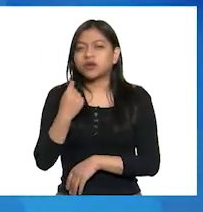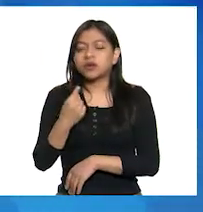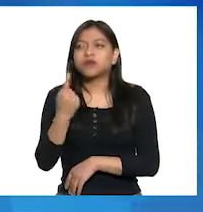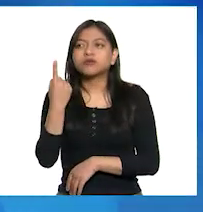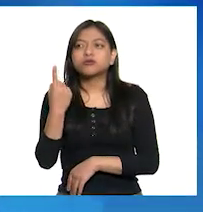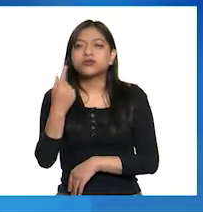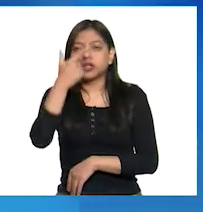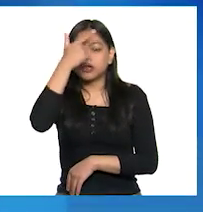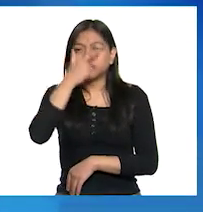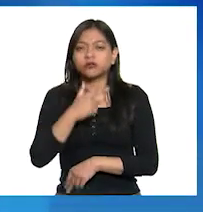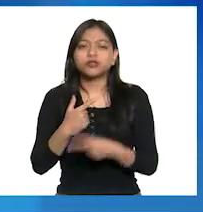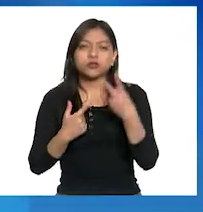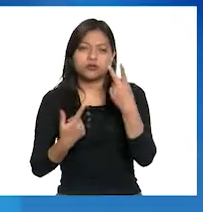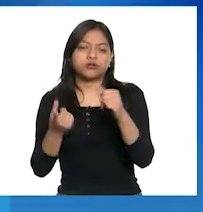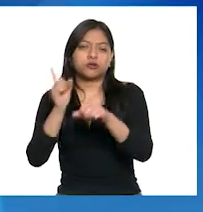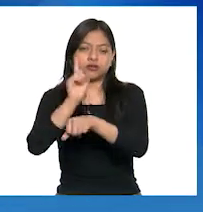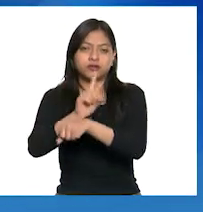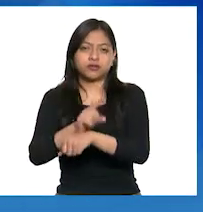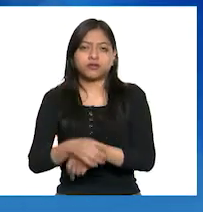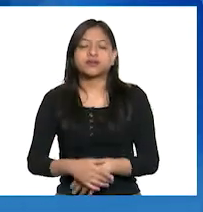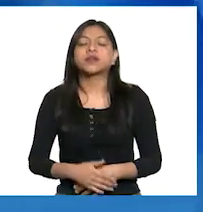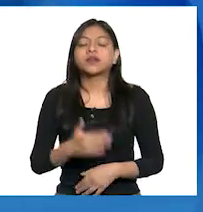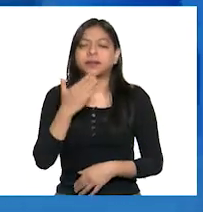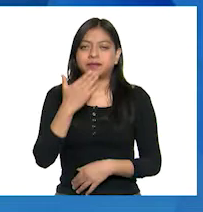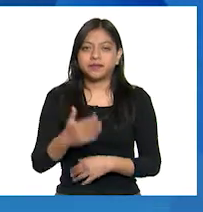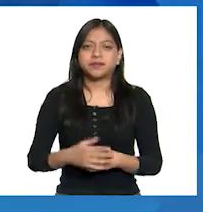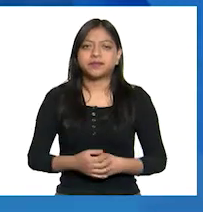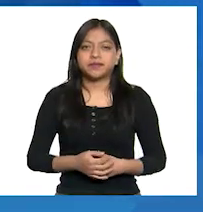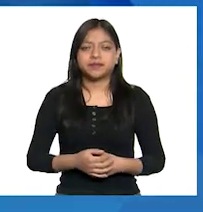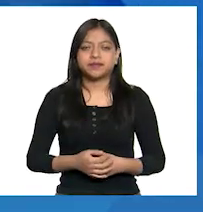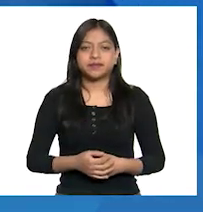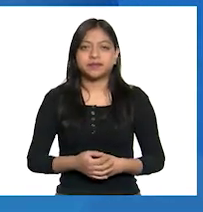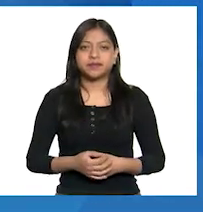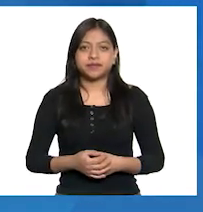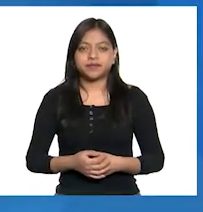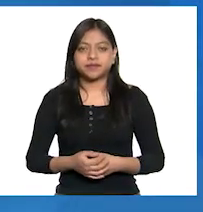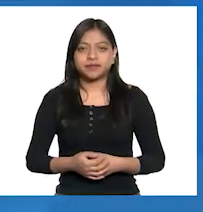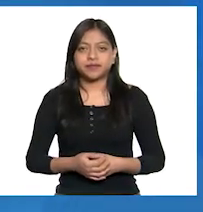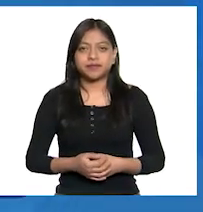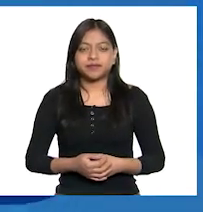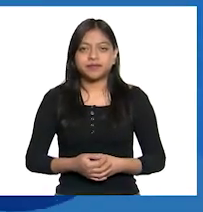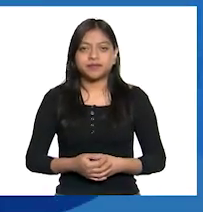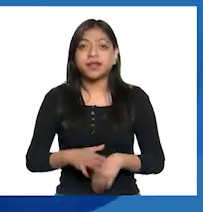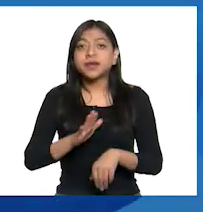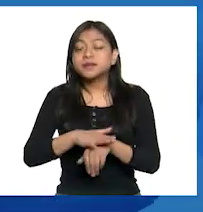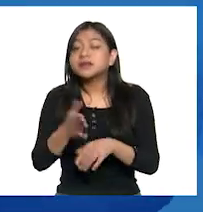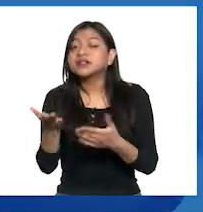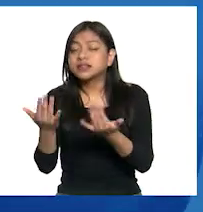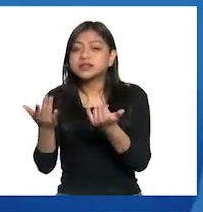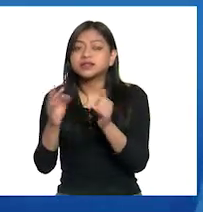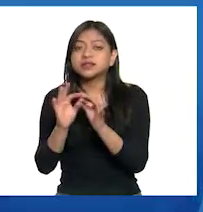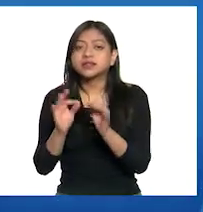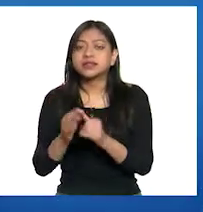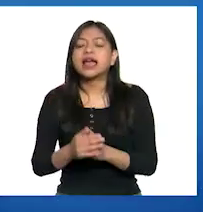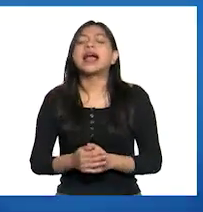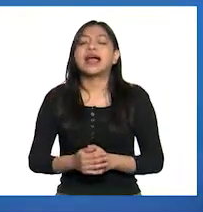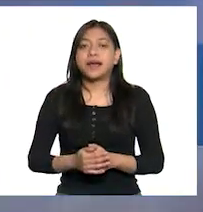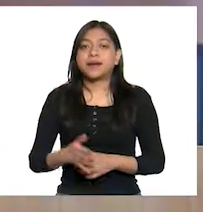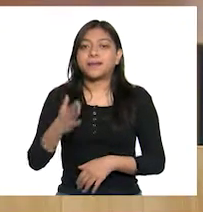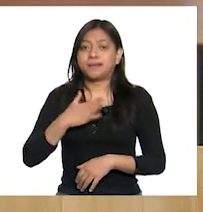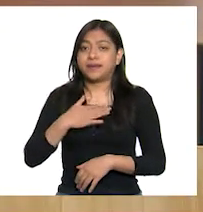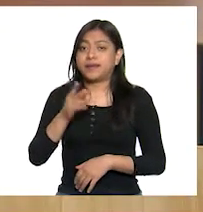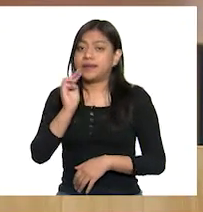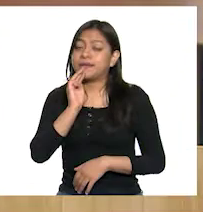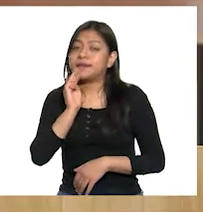noche y 2 días. Exacto. Tenemos una noche y 2 días. Muy bien, ¿qué más datos tienes, Toñito? Mi mamá y mi